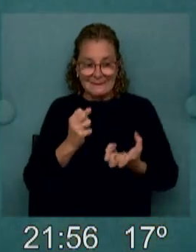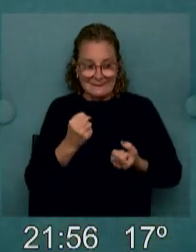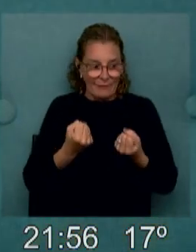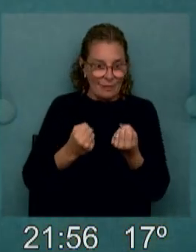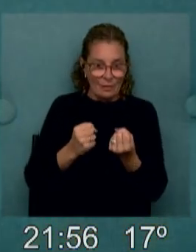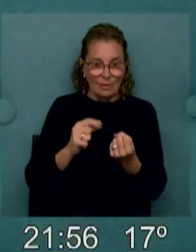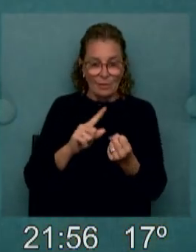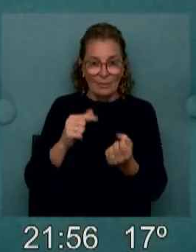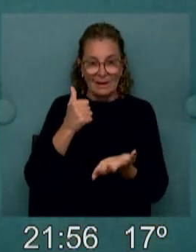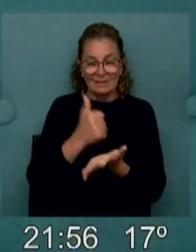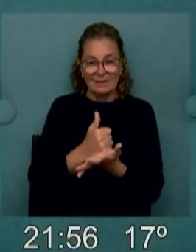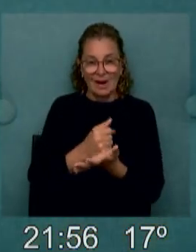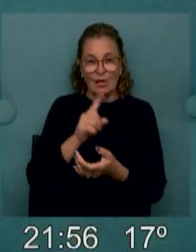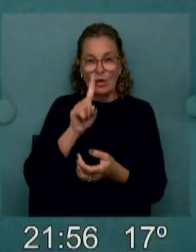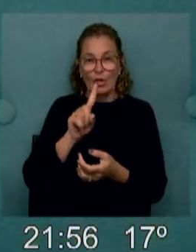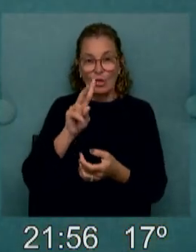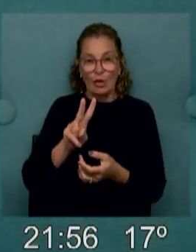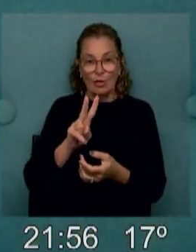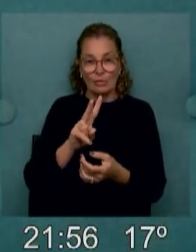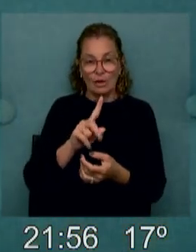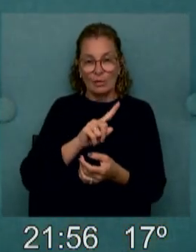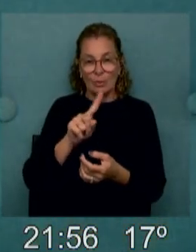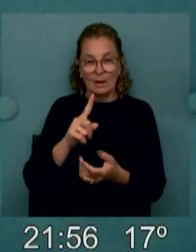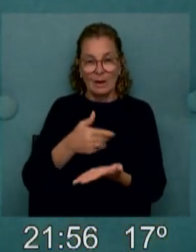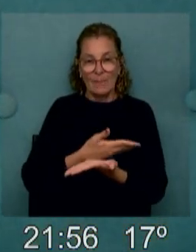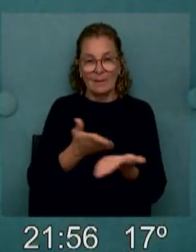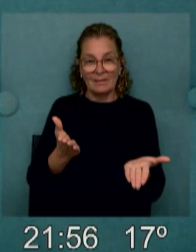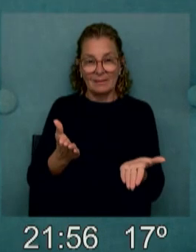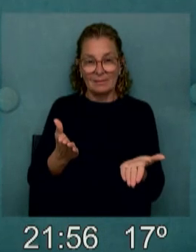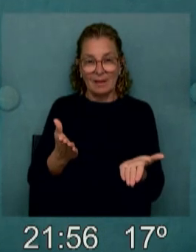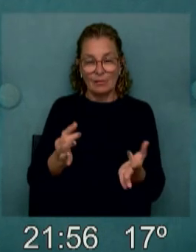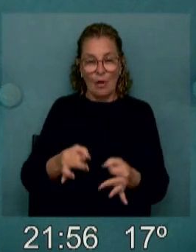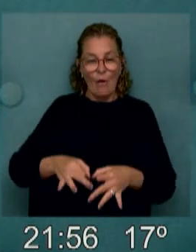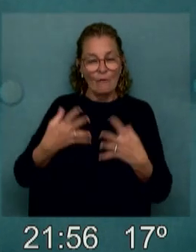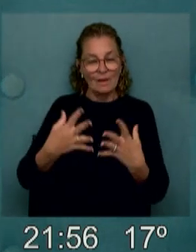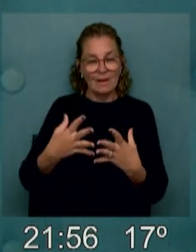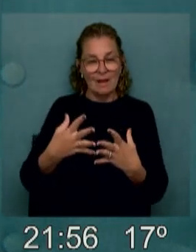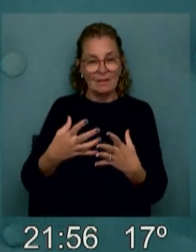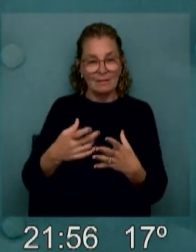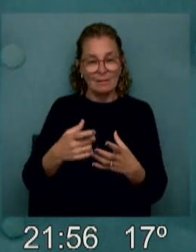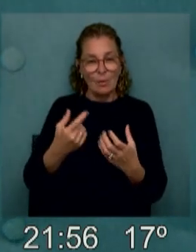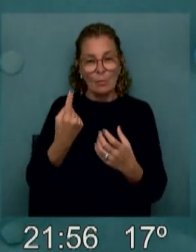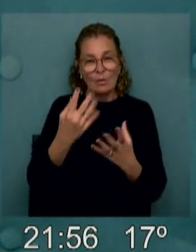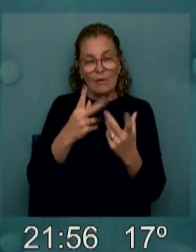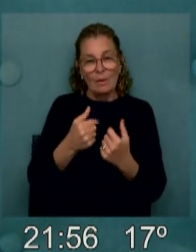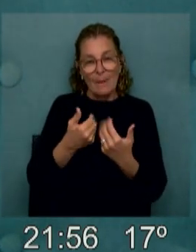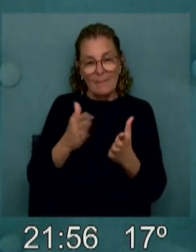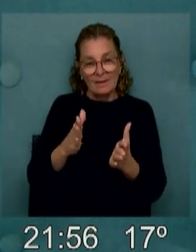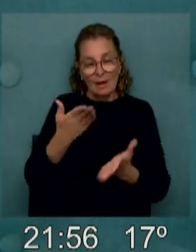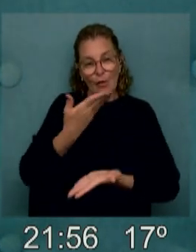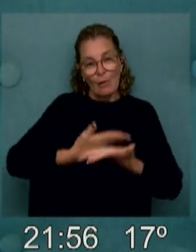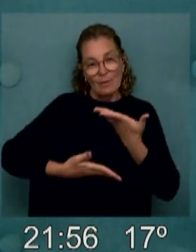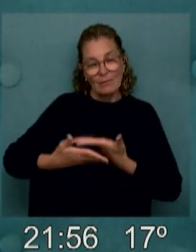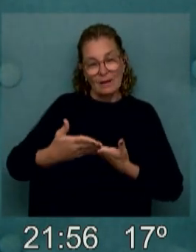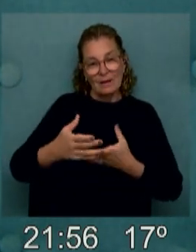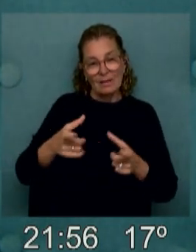Claro. No van a estar los 12. Claro. O sea, no es la presentación oficial del disco. Exacto. Es una manera de empezar a hacer convivir las canciones del